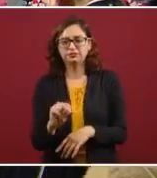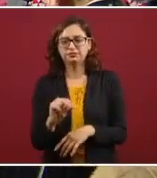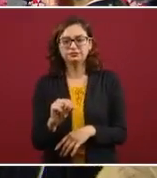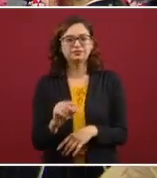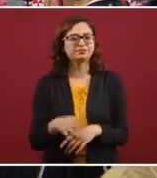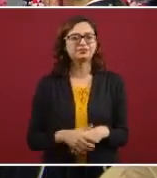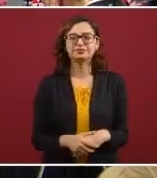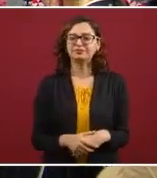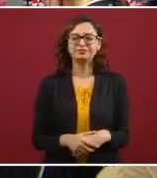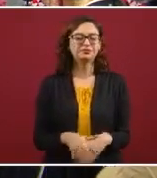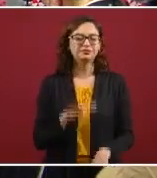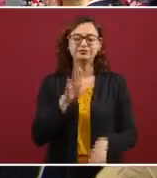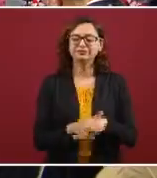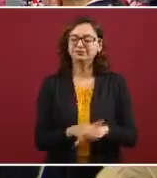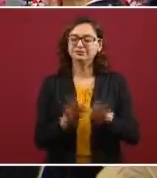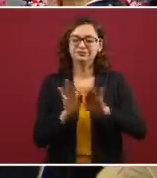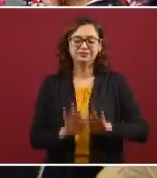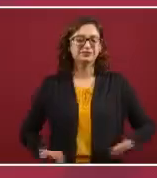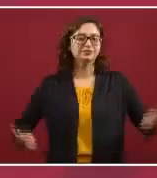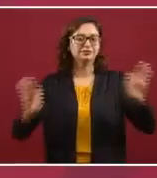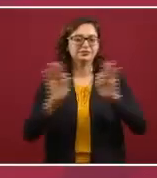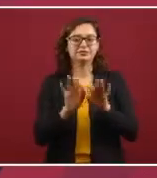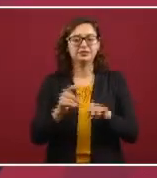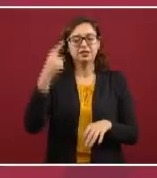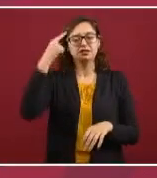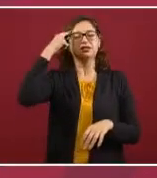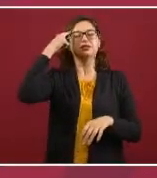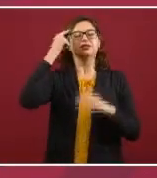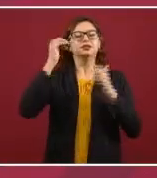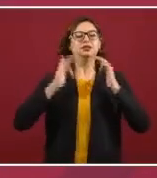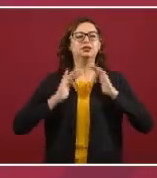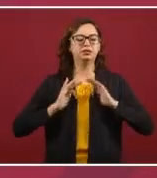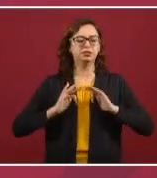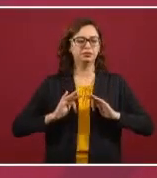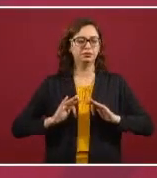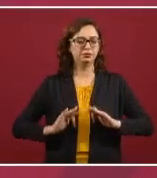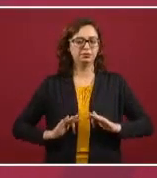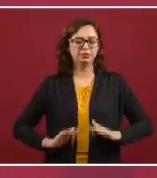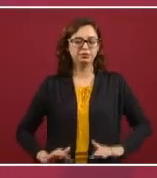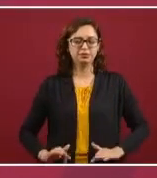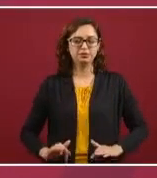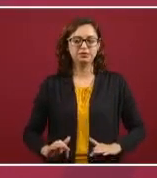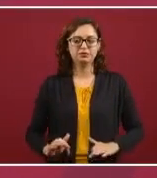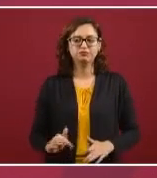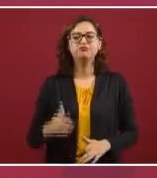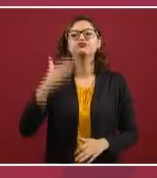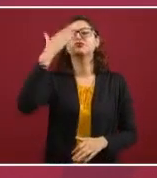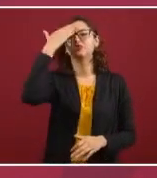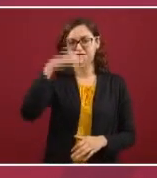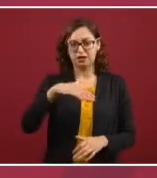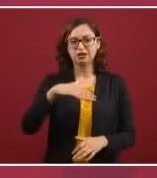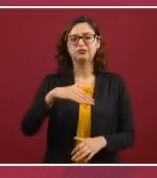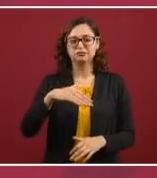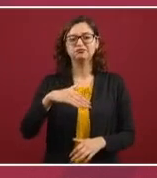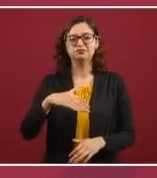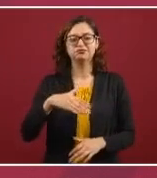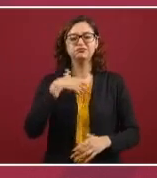Aquí lo más importante es tener la conciencia tranquila y saber que se actúa